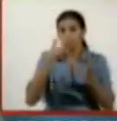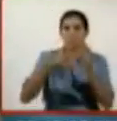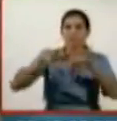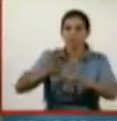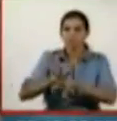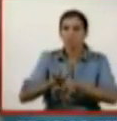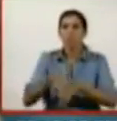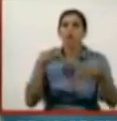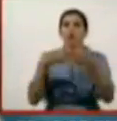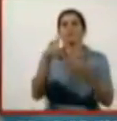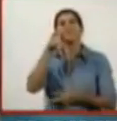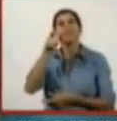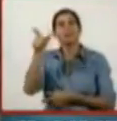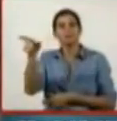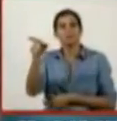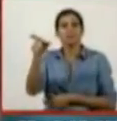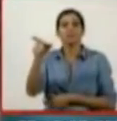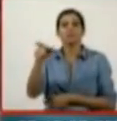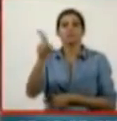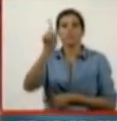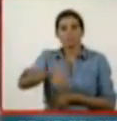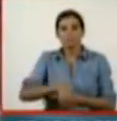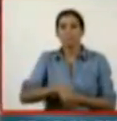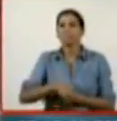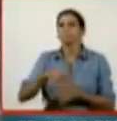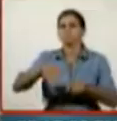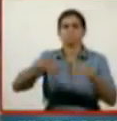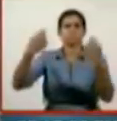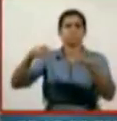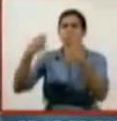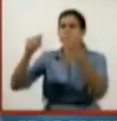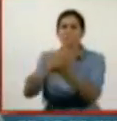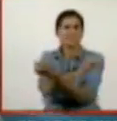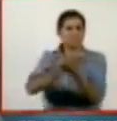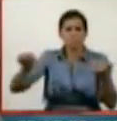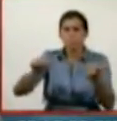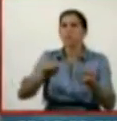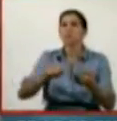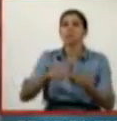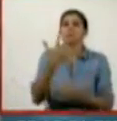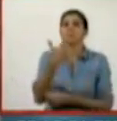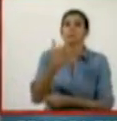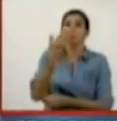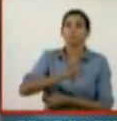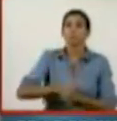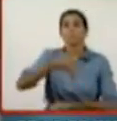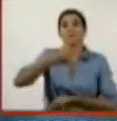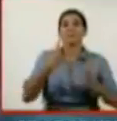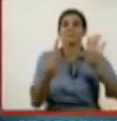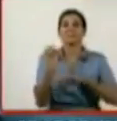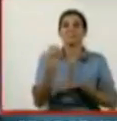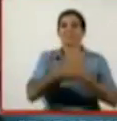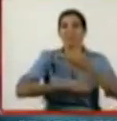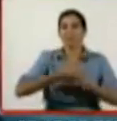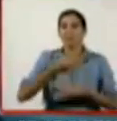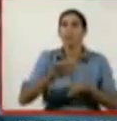fiscalía general que además de daños y destrozos multimillonarios dejó tres muertos y más de 60 heridos cuándo